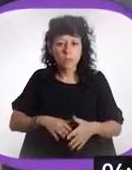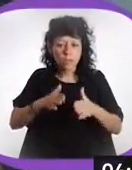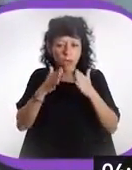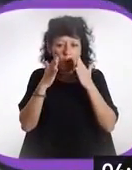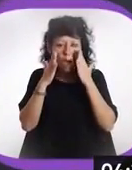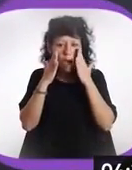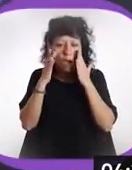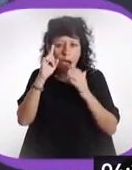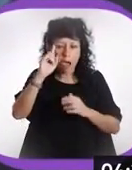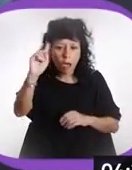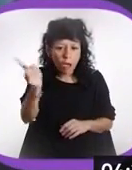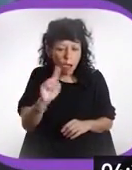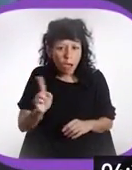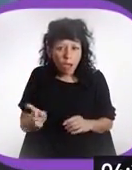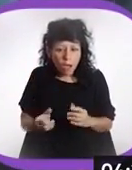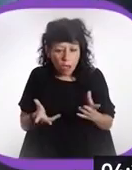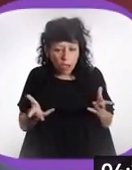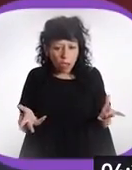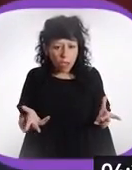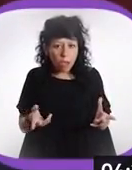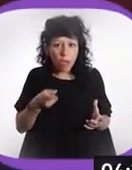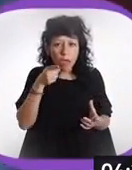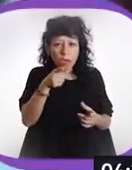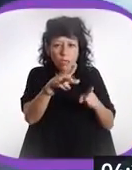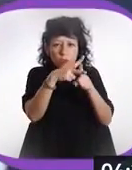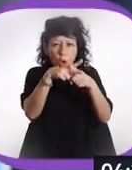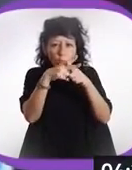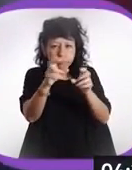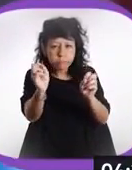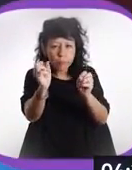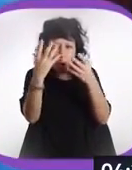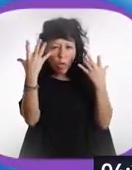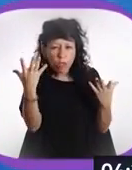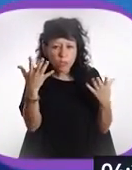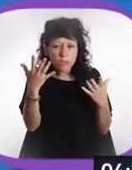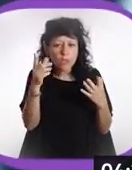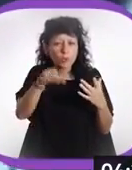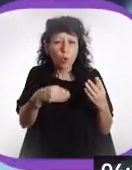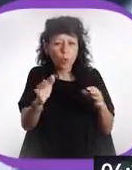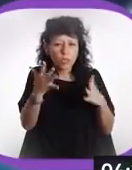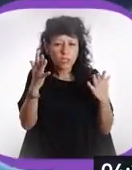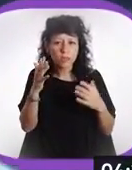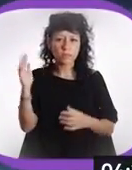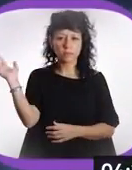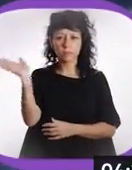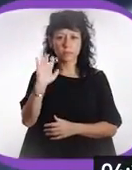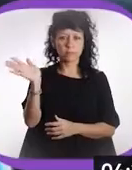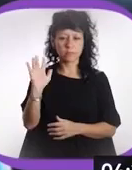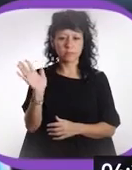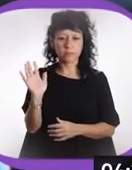Que me cubran de aceite y me echen a una freidora. Nanotecnología basada en cristal. Saludos. Yo soy